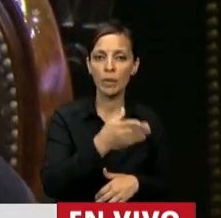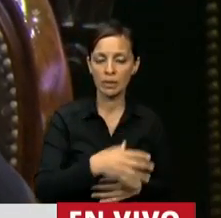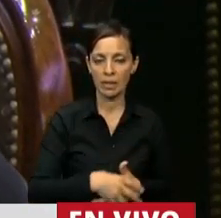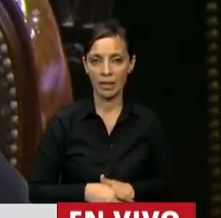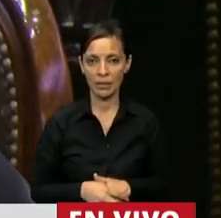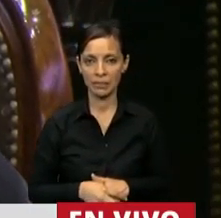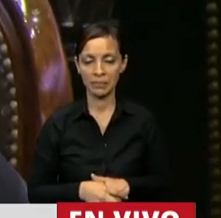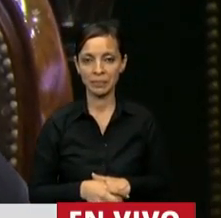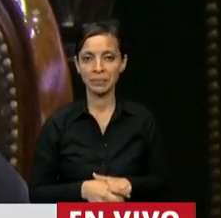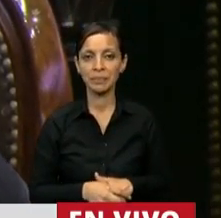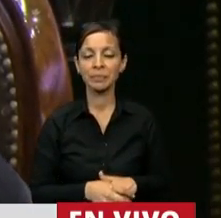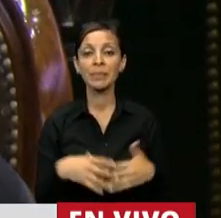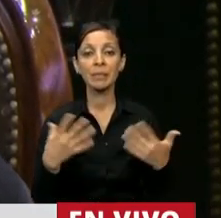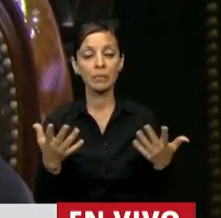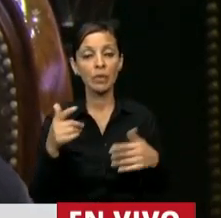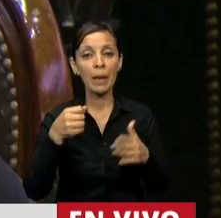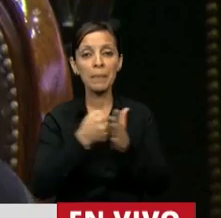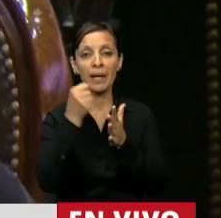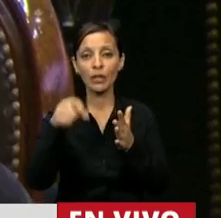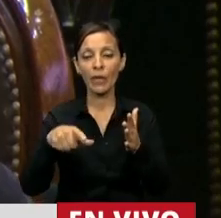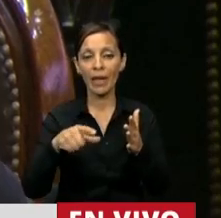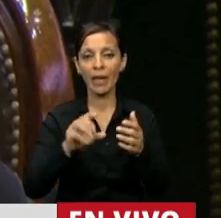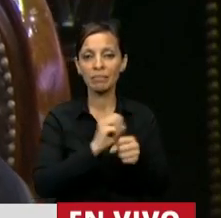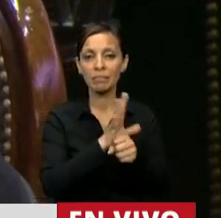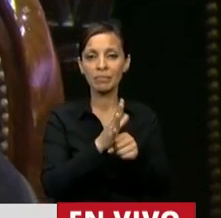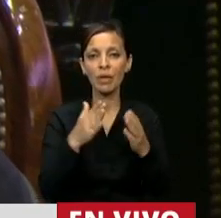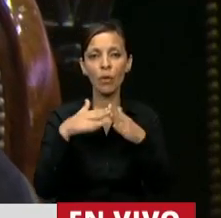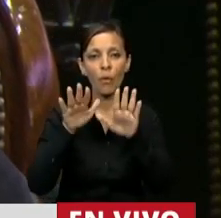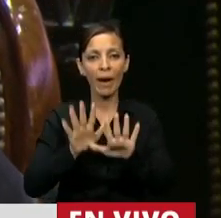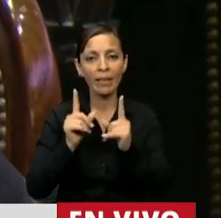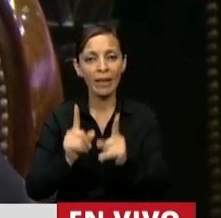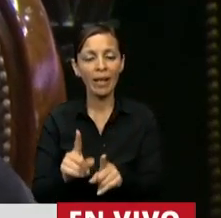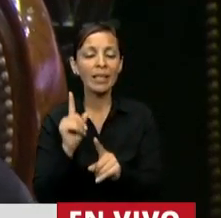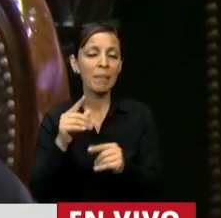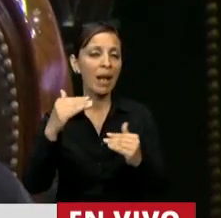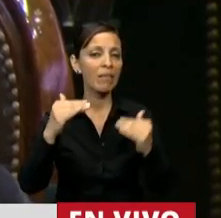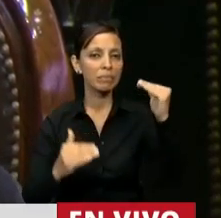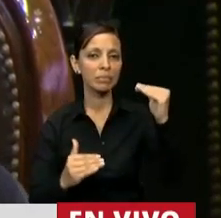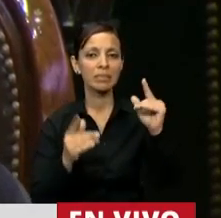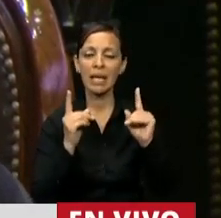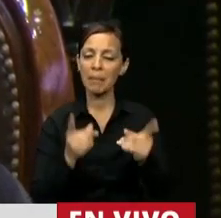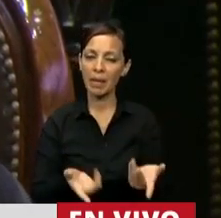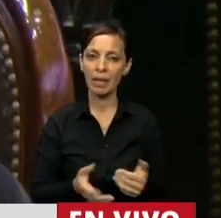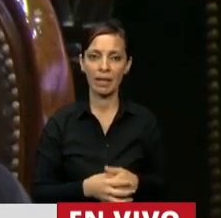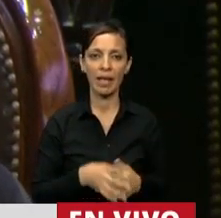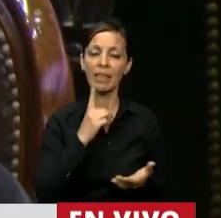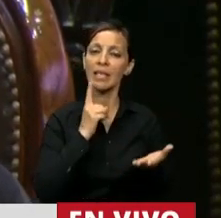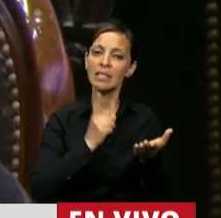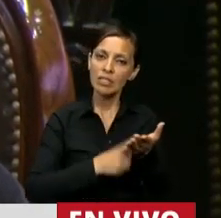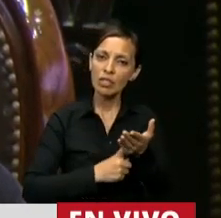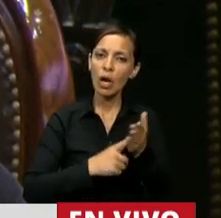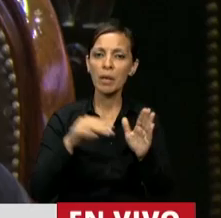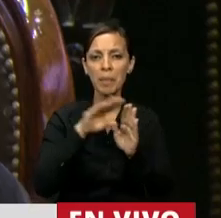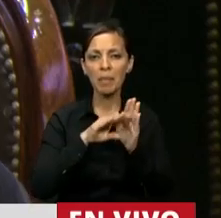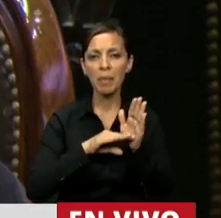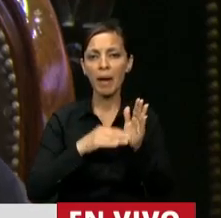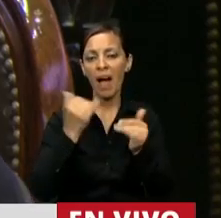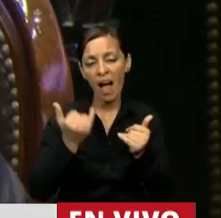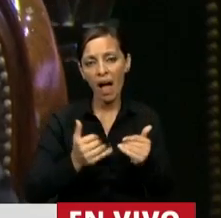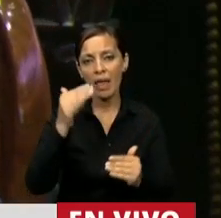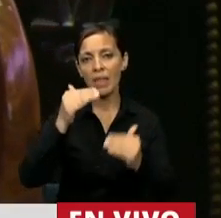impacto de esta cuarentena es también desigual. El impacto de estas decisiones que se han tomado son absolutamente